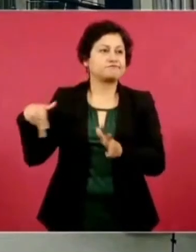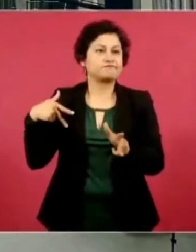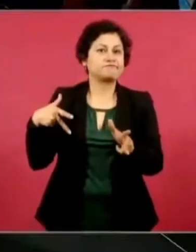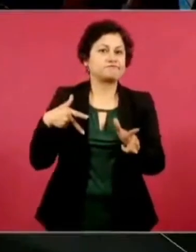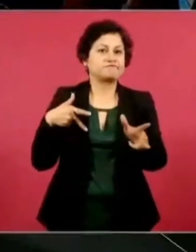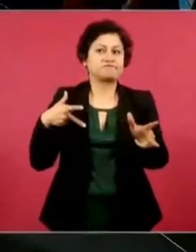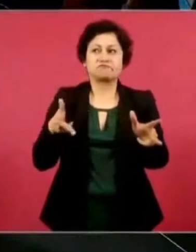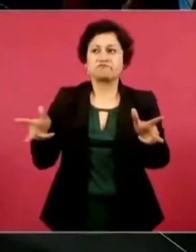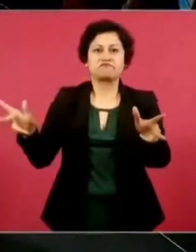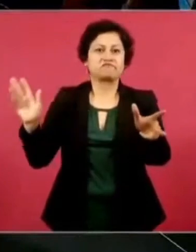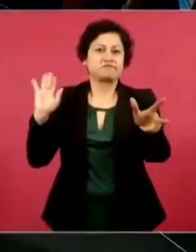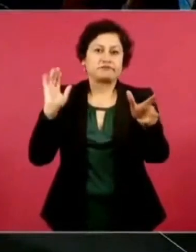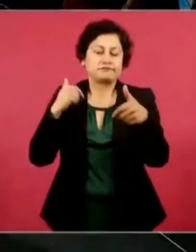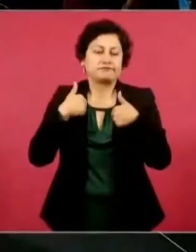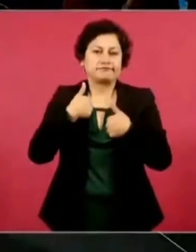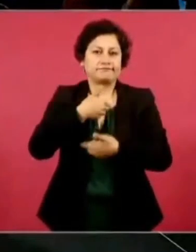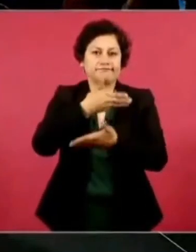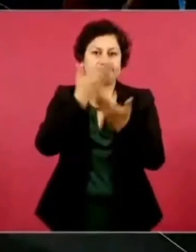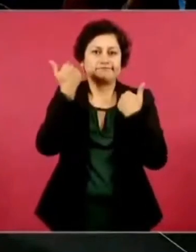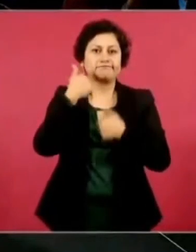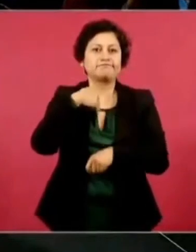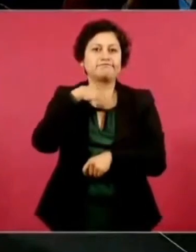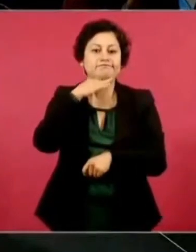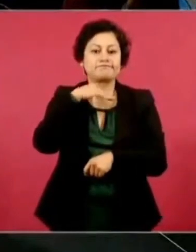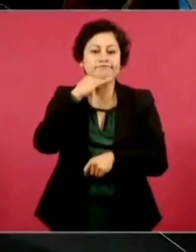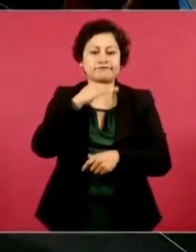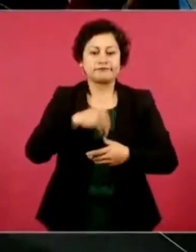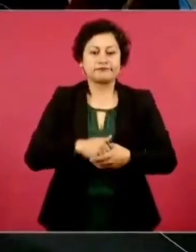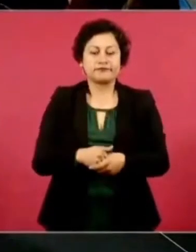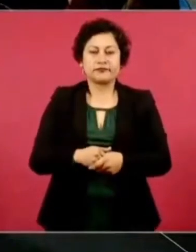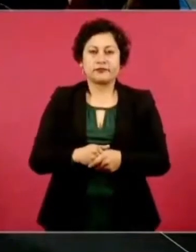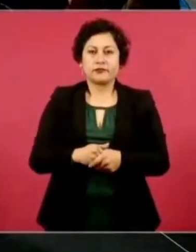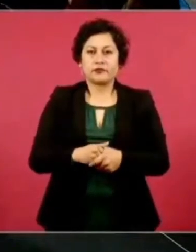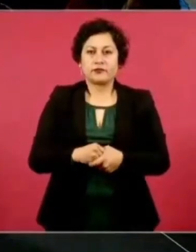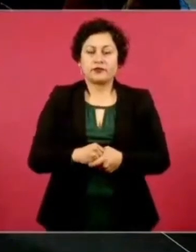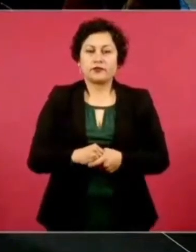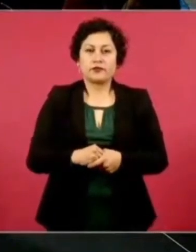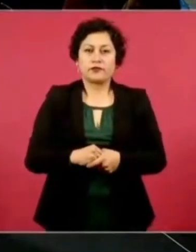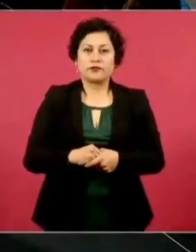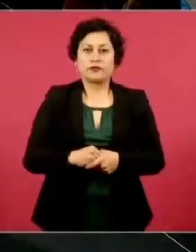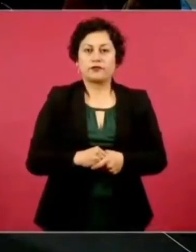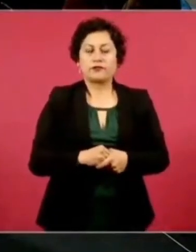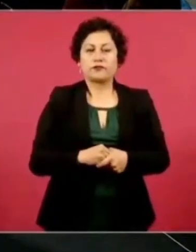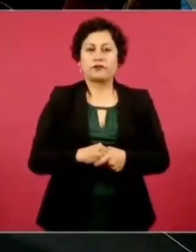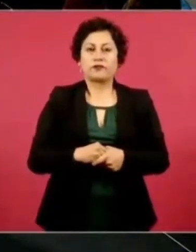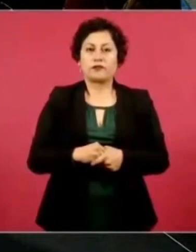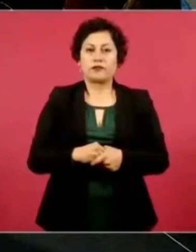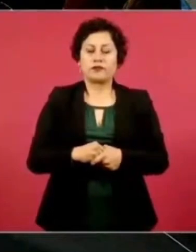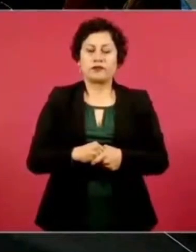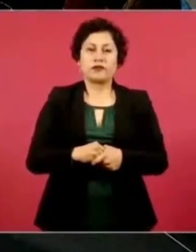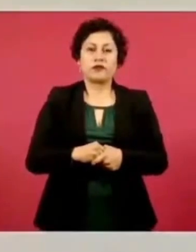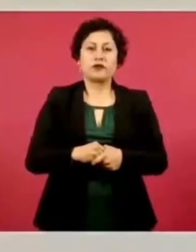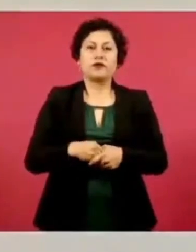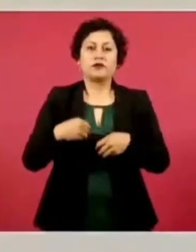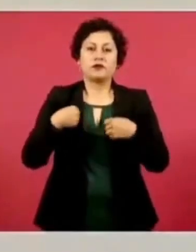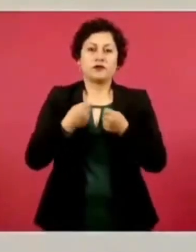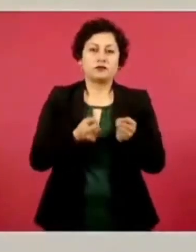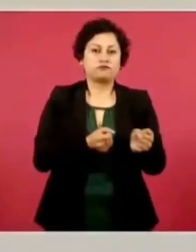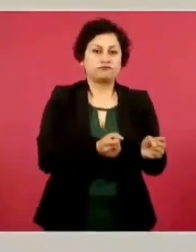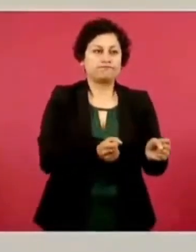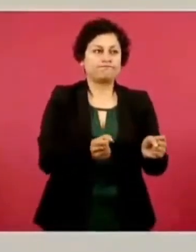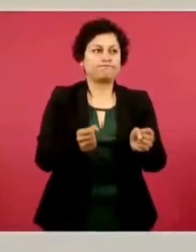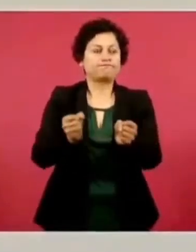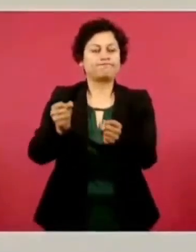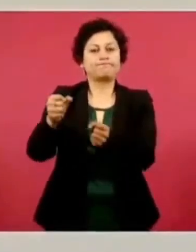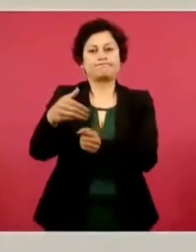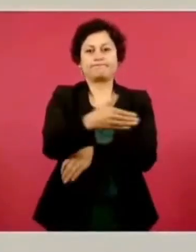camioneta. Gracias, compañera. Doy vuelta sobre Degollado.